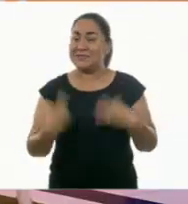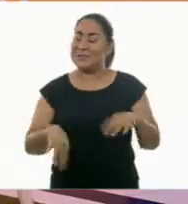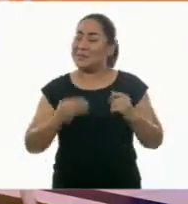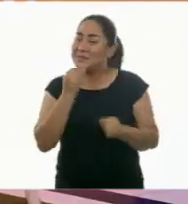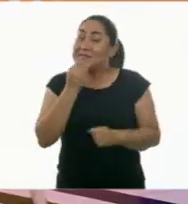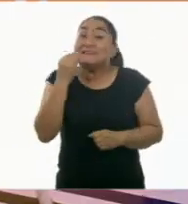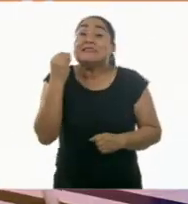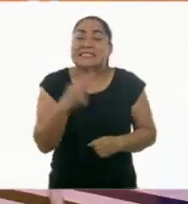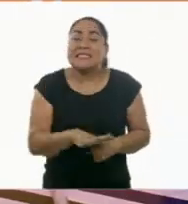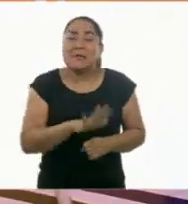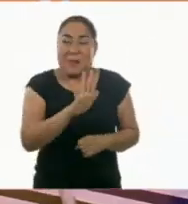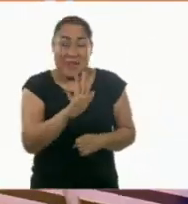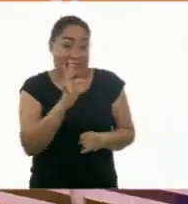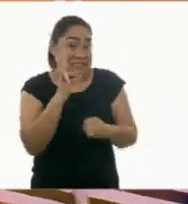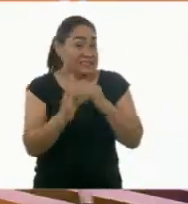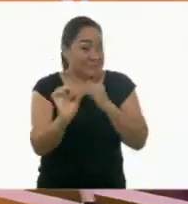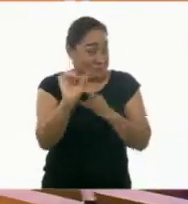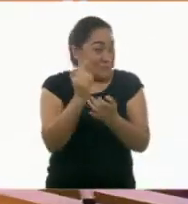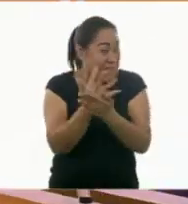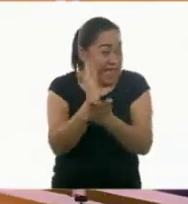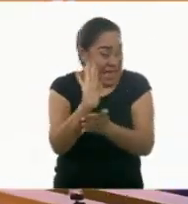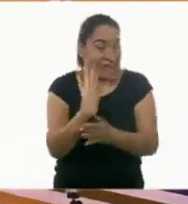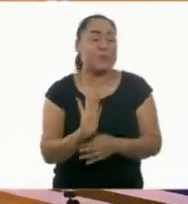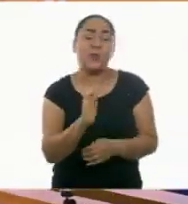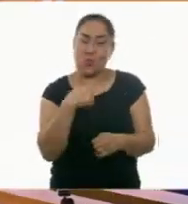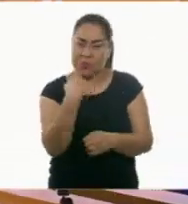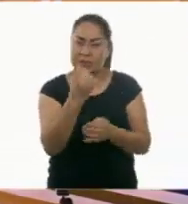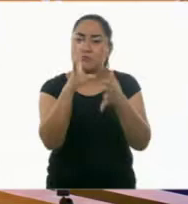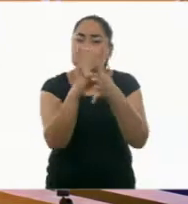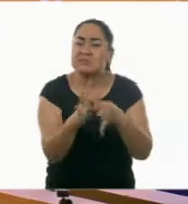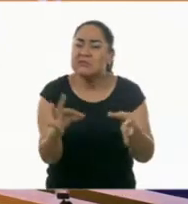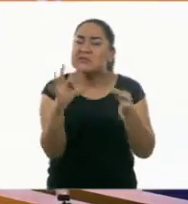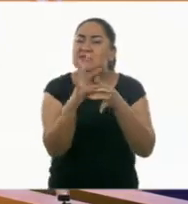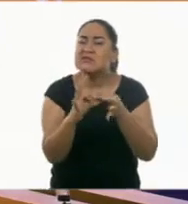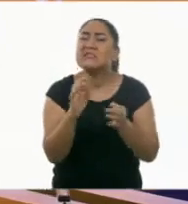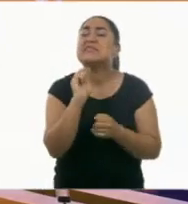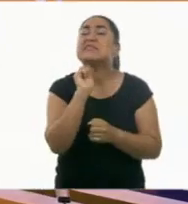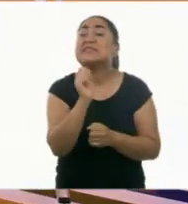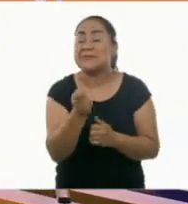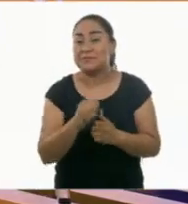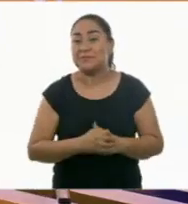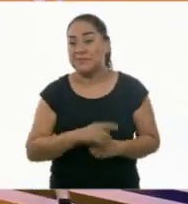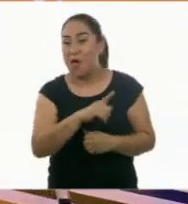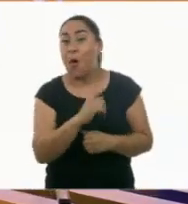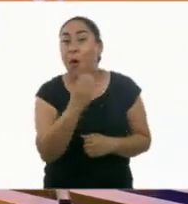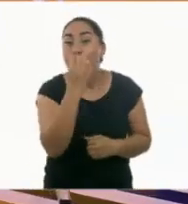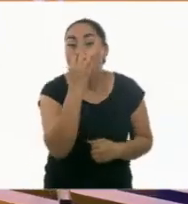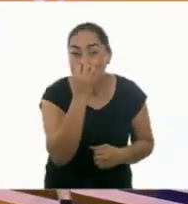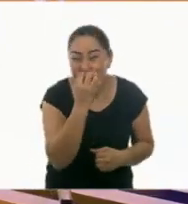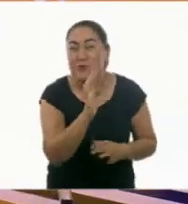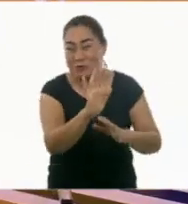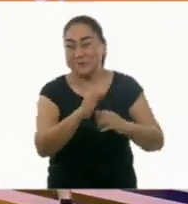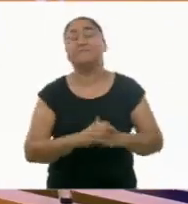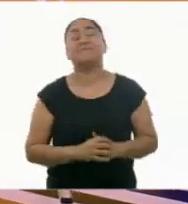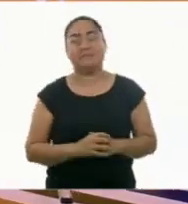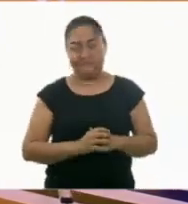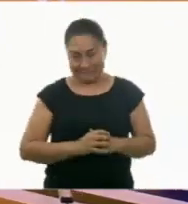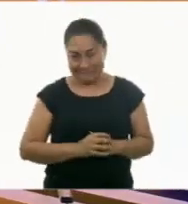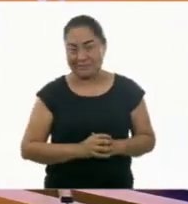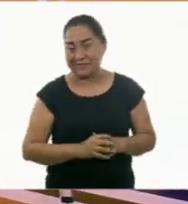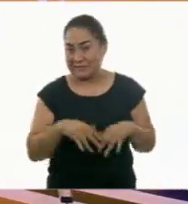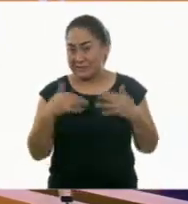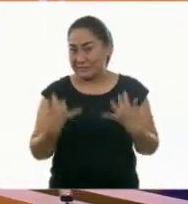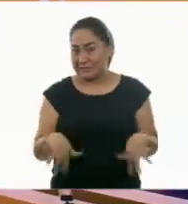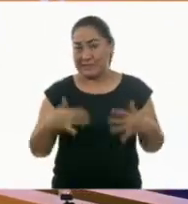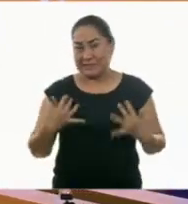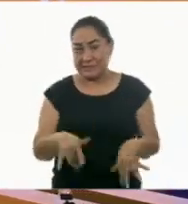Wow, bueno, antes de la última, déjenme contarles un poquito más acerca de este... ¡Oso! ¡Oso! ¡Perfecto! Se